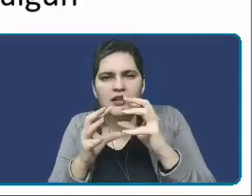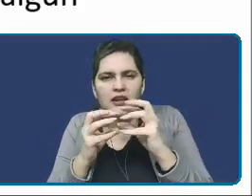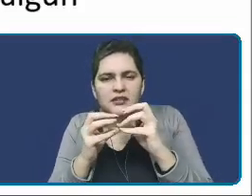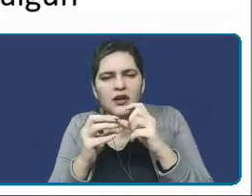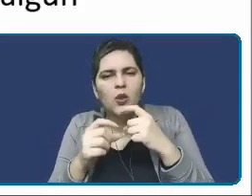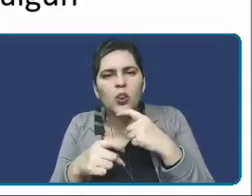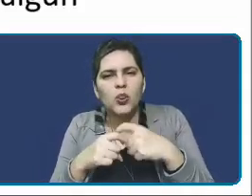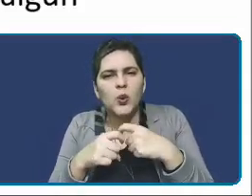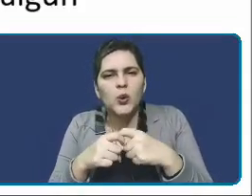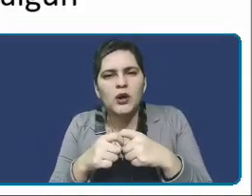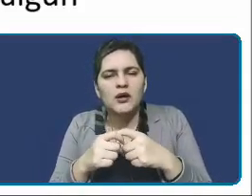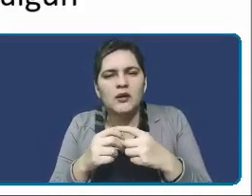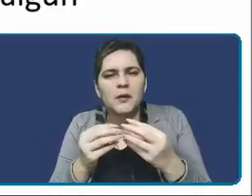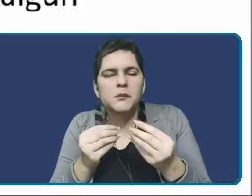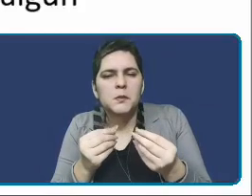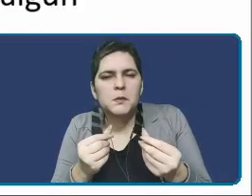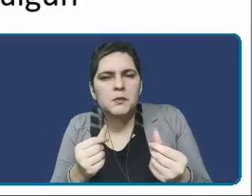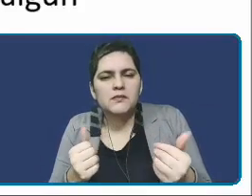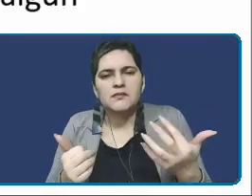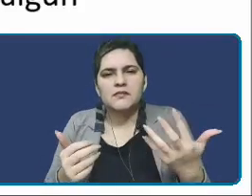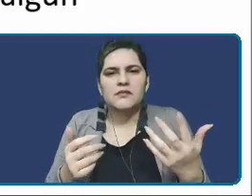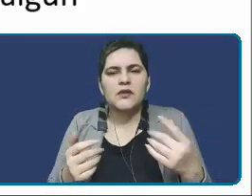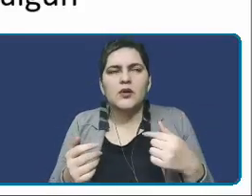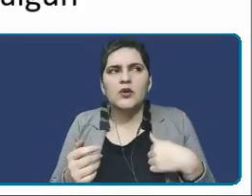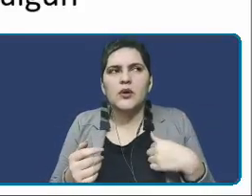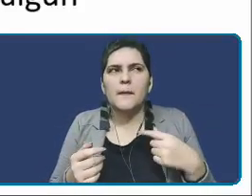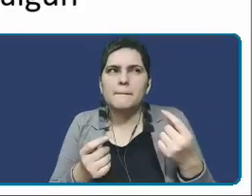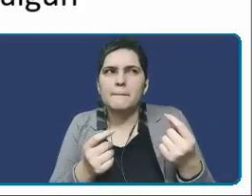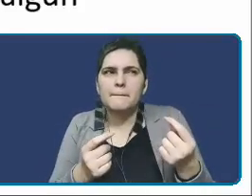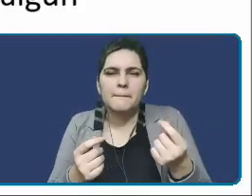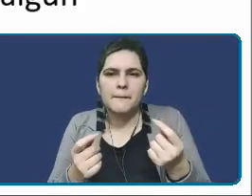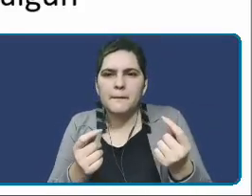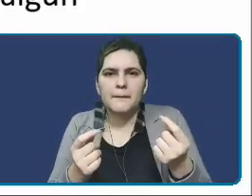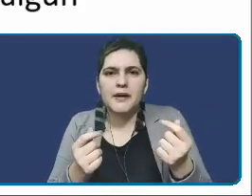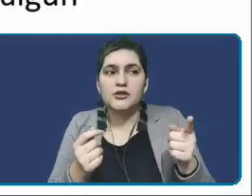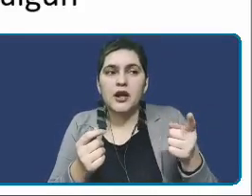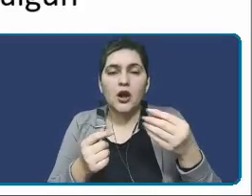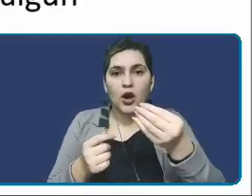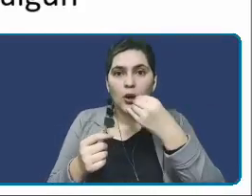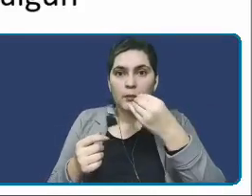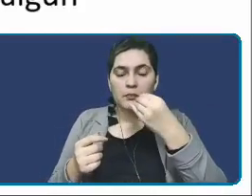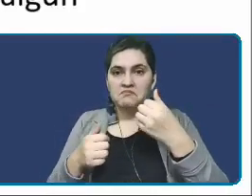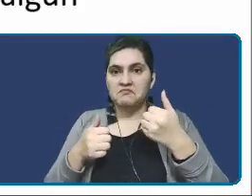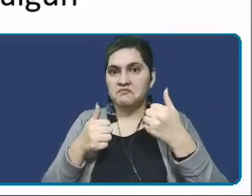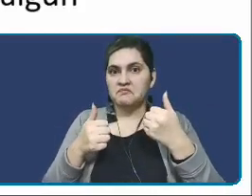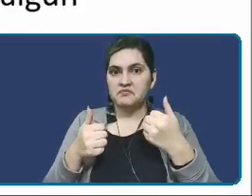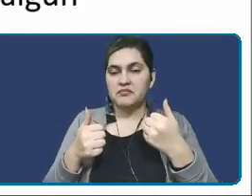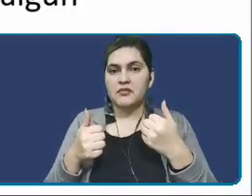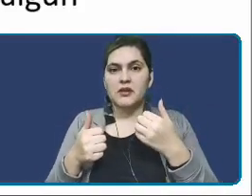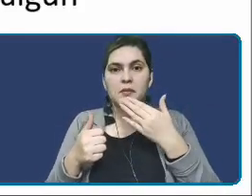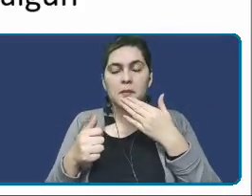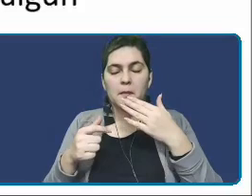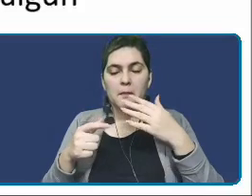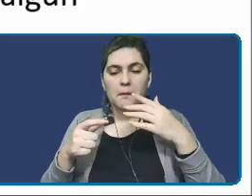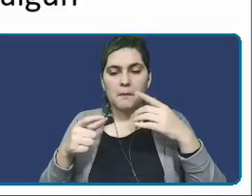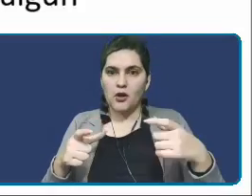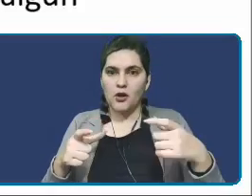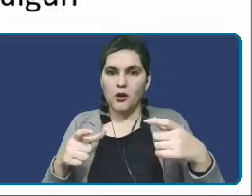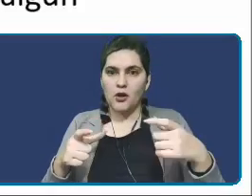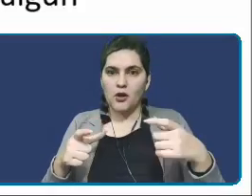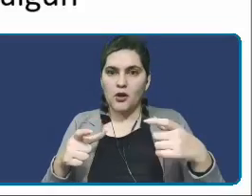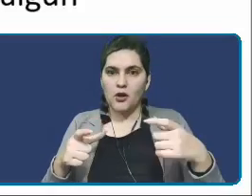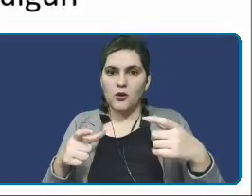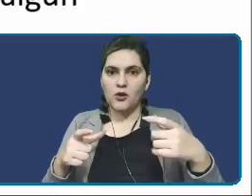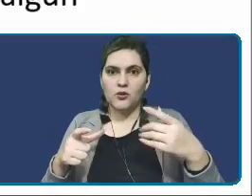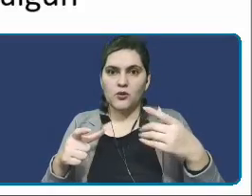viscosidad, o hacerlo lo más parecido a lo que sí me recibe habitualmente, y hacer unos platos maravillosos, o estar toda la mañana